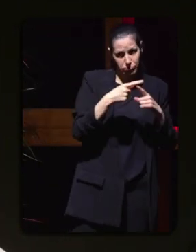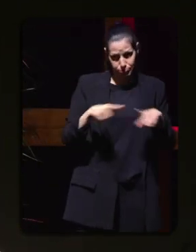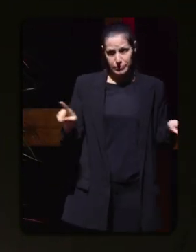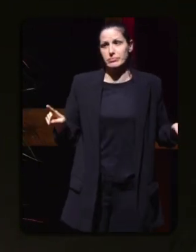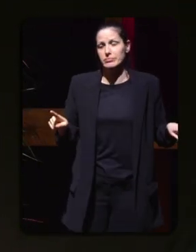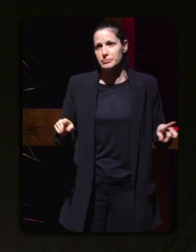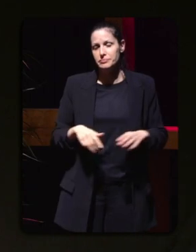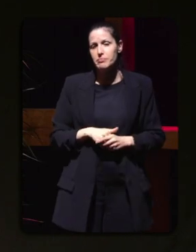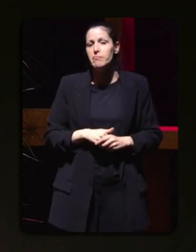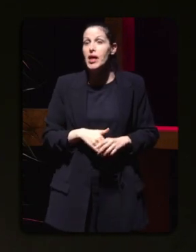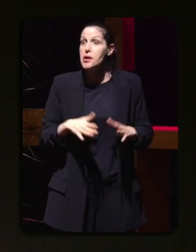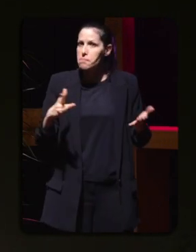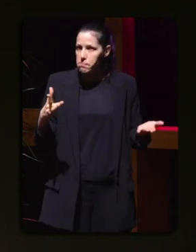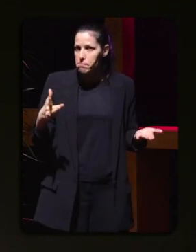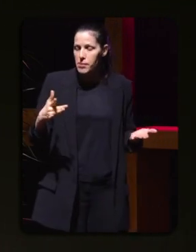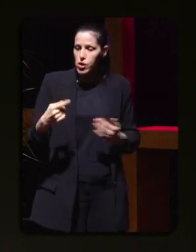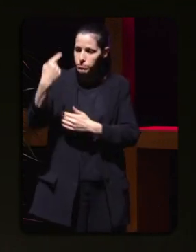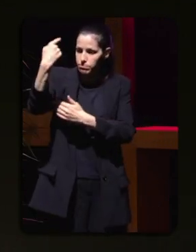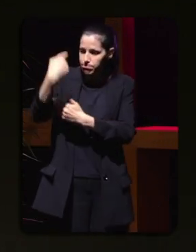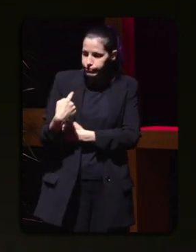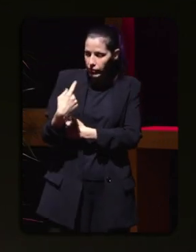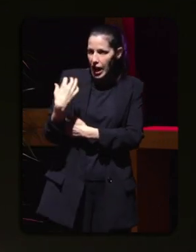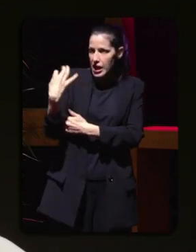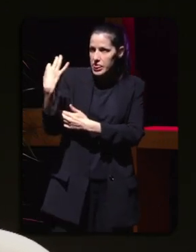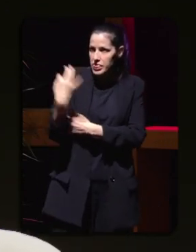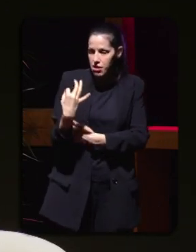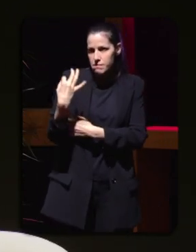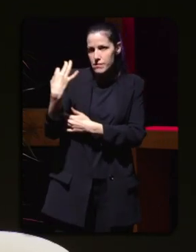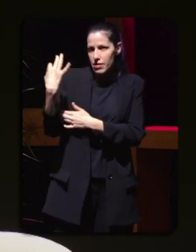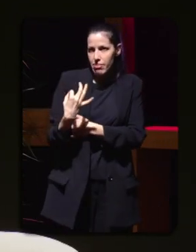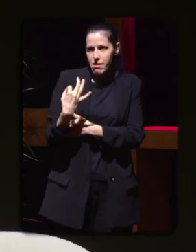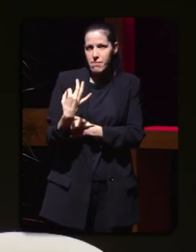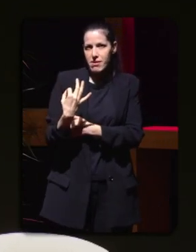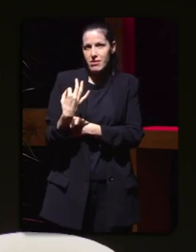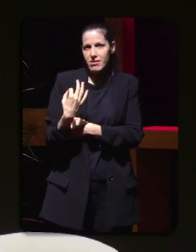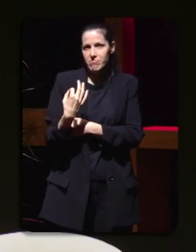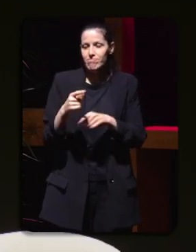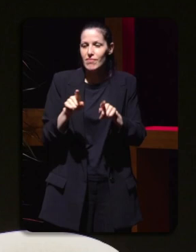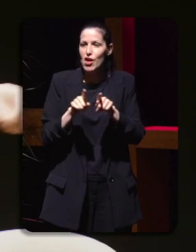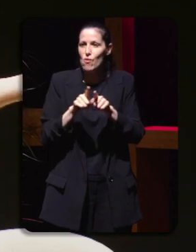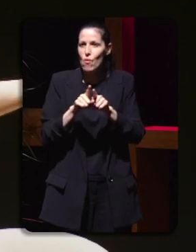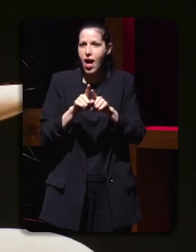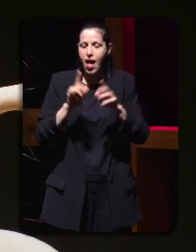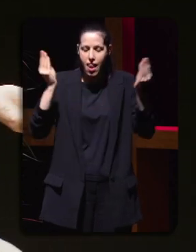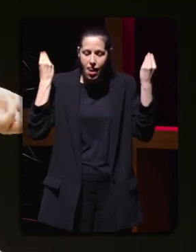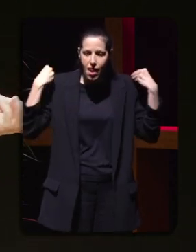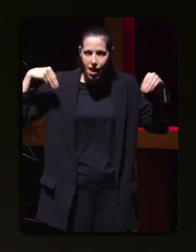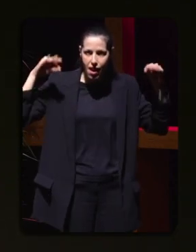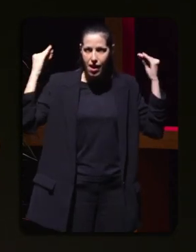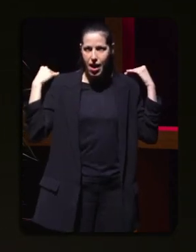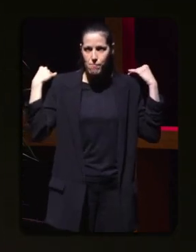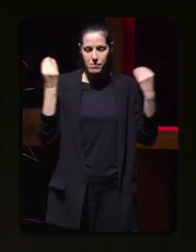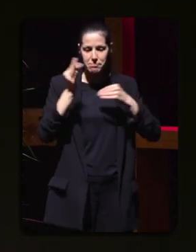pero a nosotras nos han colocado ese deber ser nos han puesto la capa pero pero con la kriptonita encima